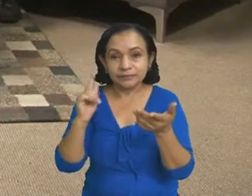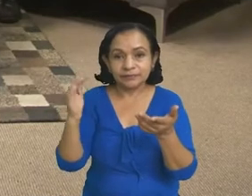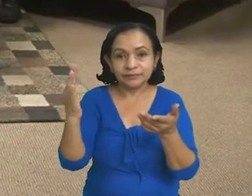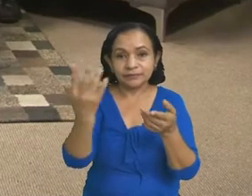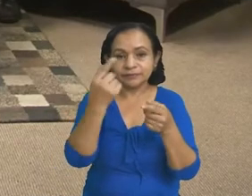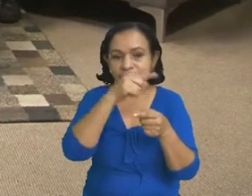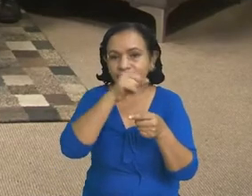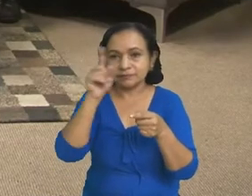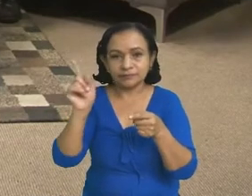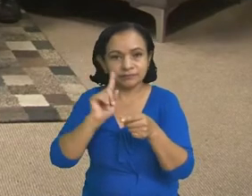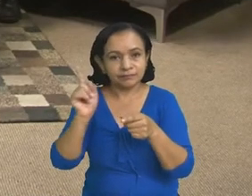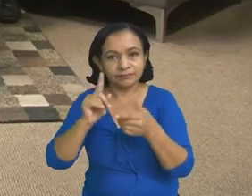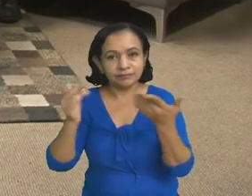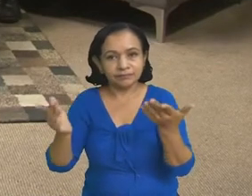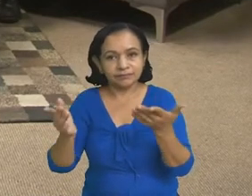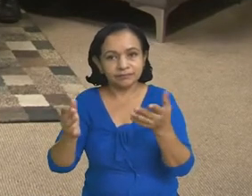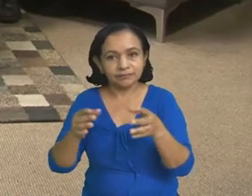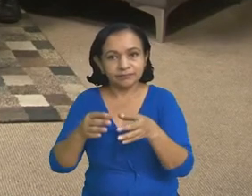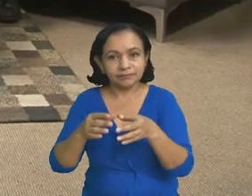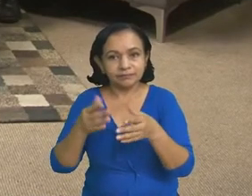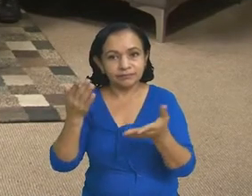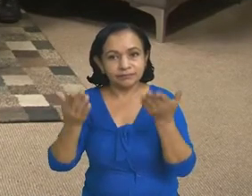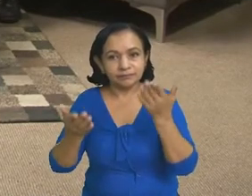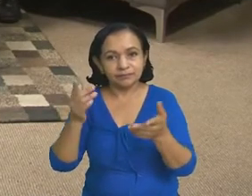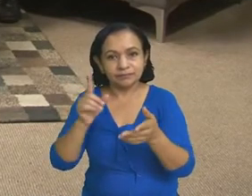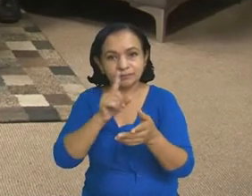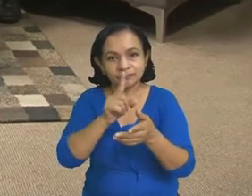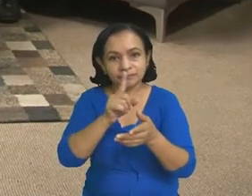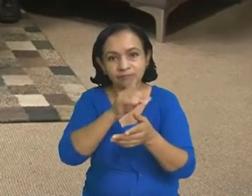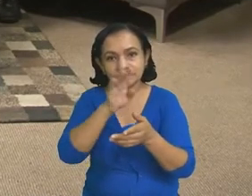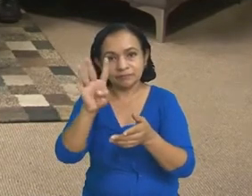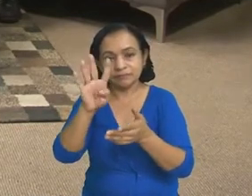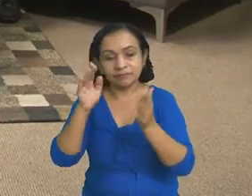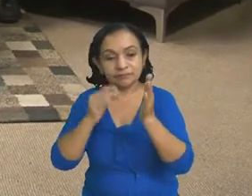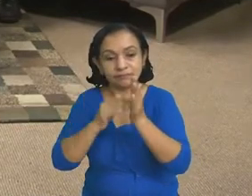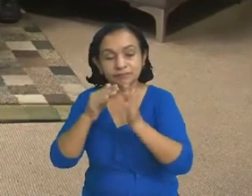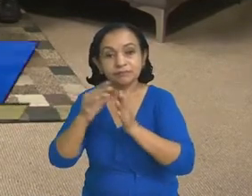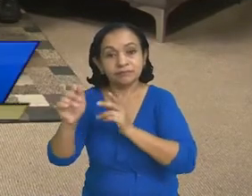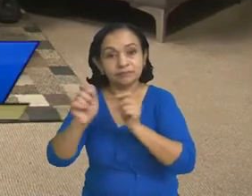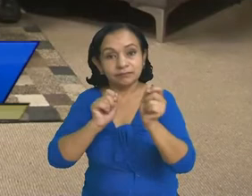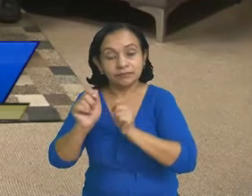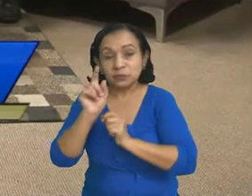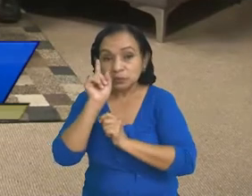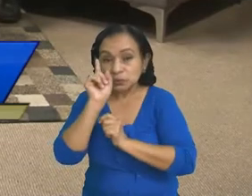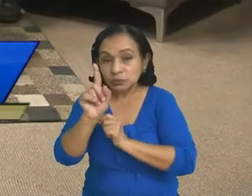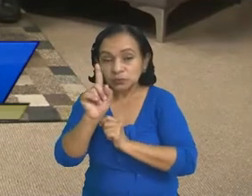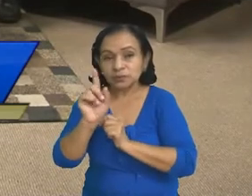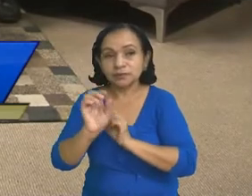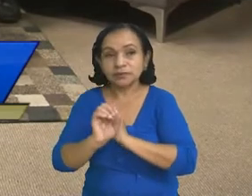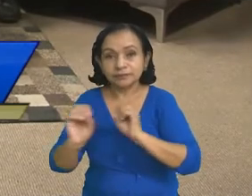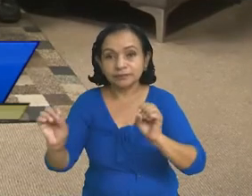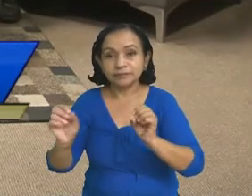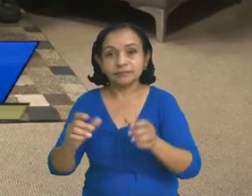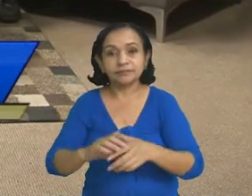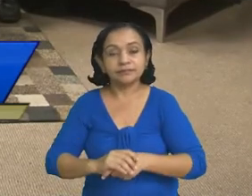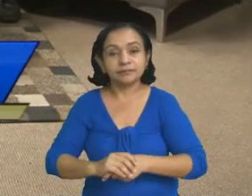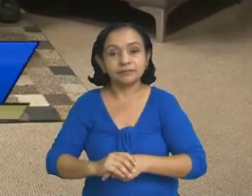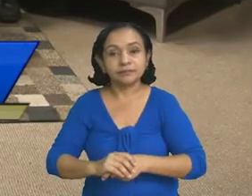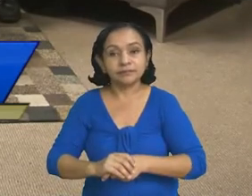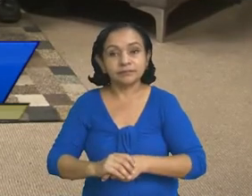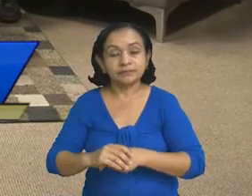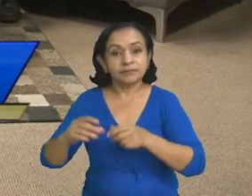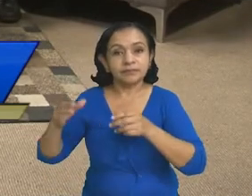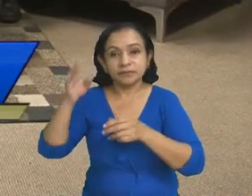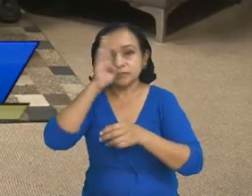Claro. Un transformador te puede costar de 1 a 4 millones de dólares, por ejemplo, un solo transformador de eso. Y